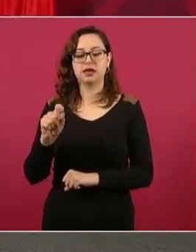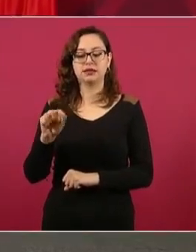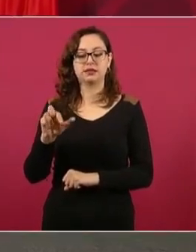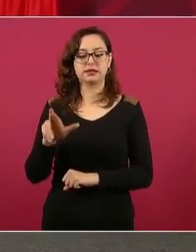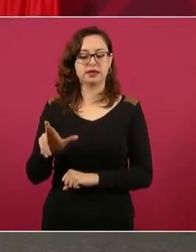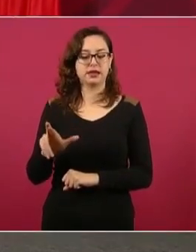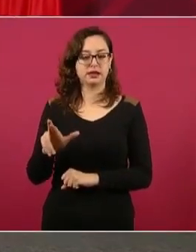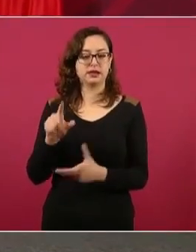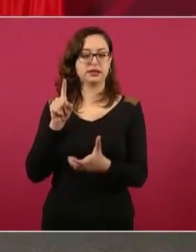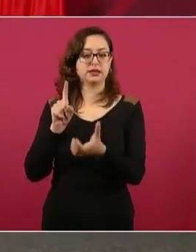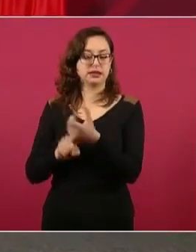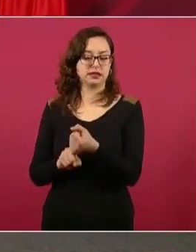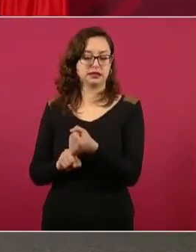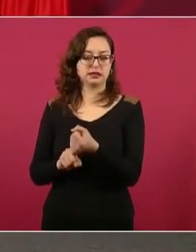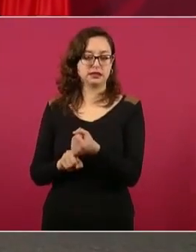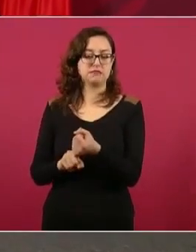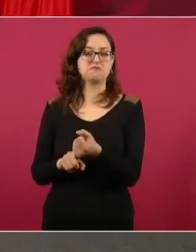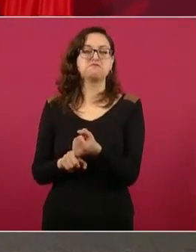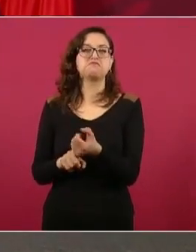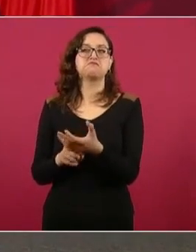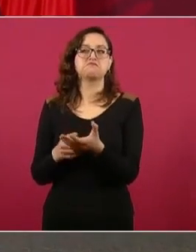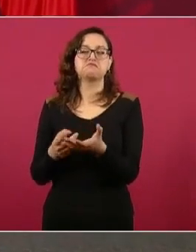ya hay